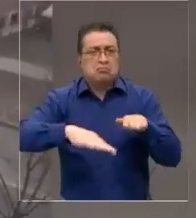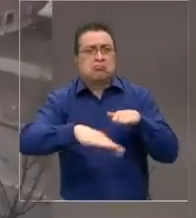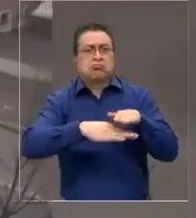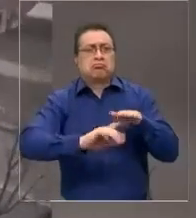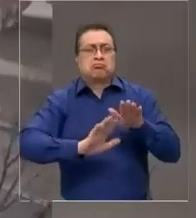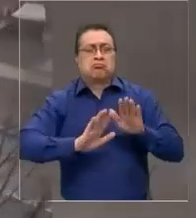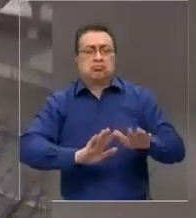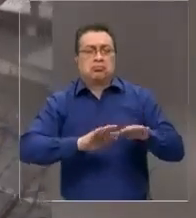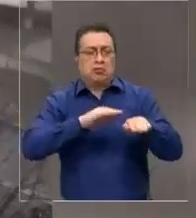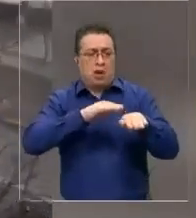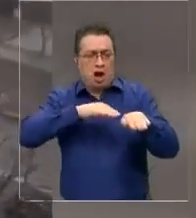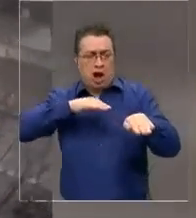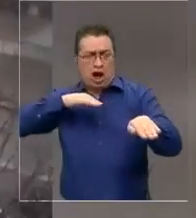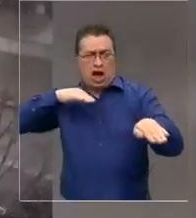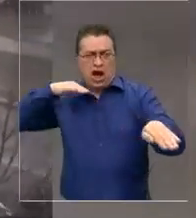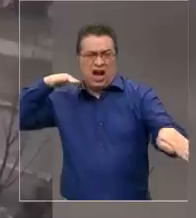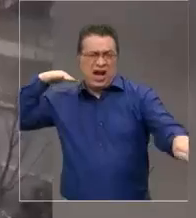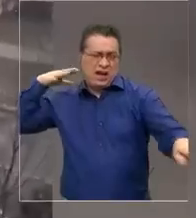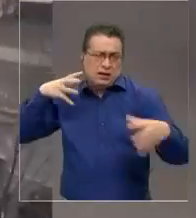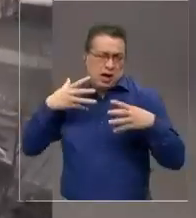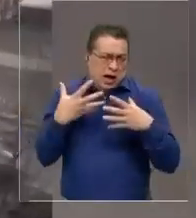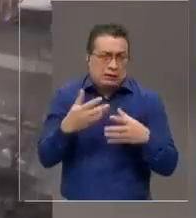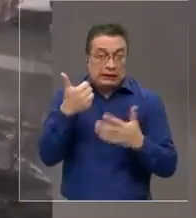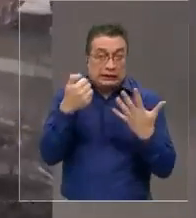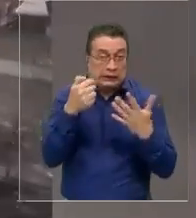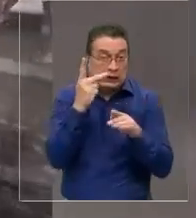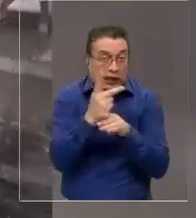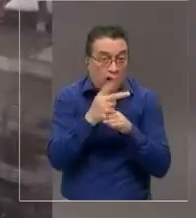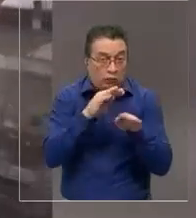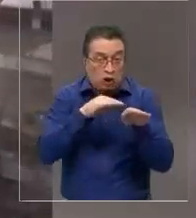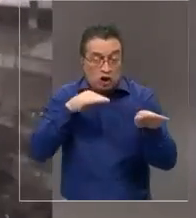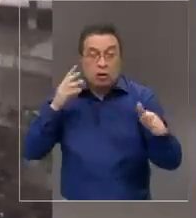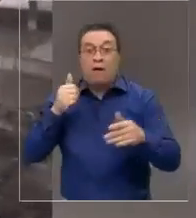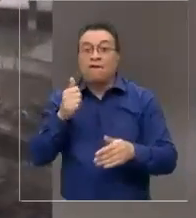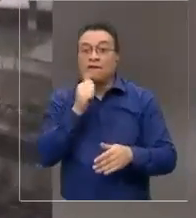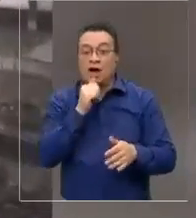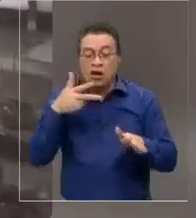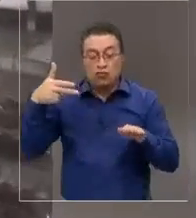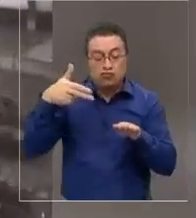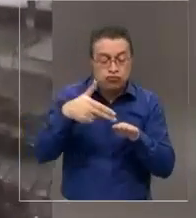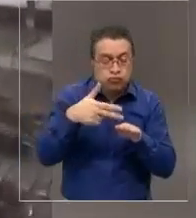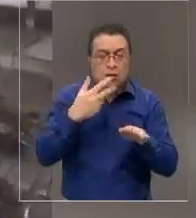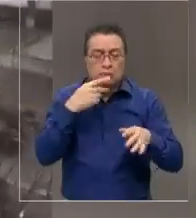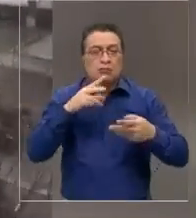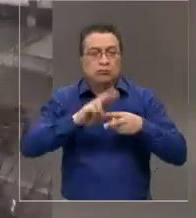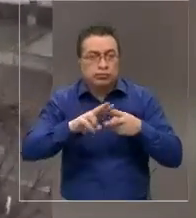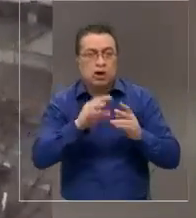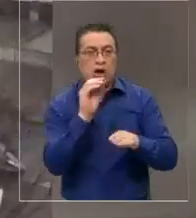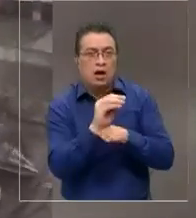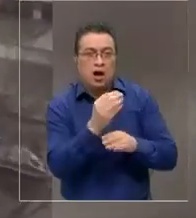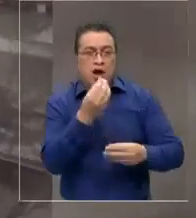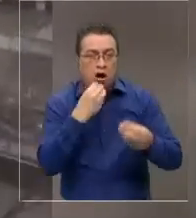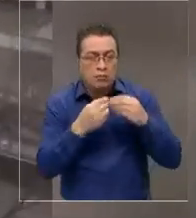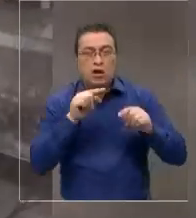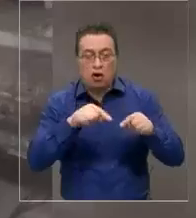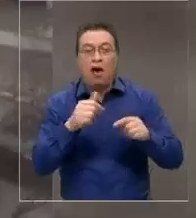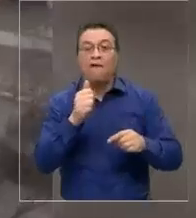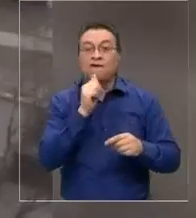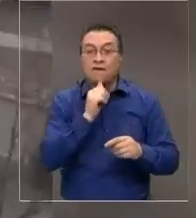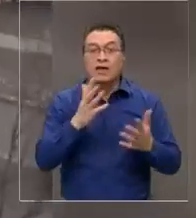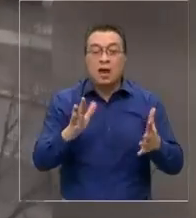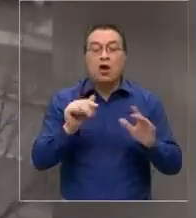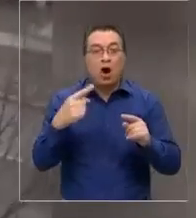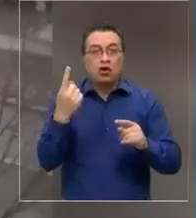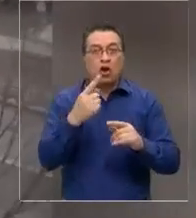Las especulaciones es que hay problemas de logística, de abastecimiento, pero, sin embargo, esto le ha dado una pausa a los ucranianos también y a